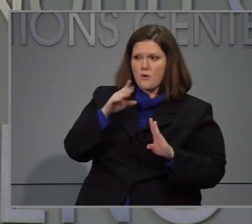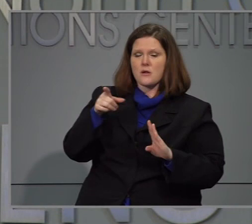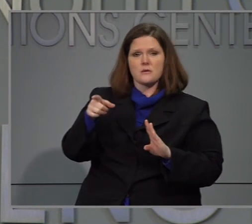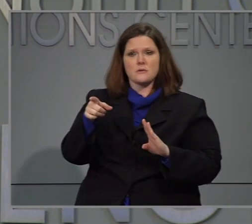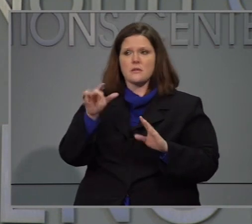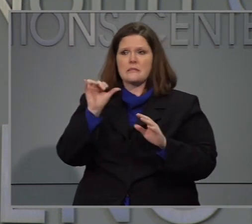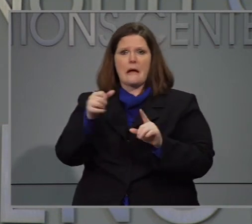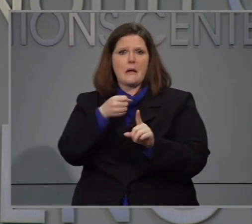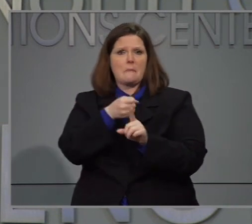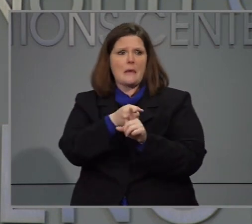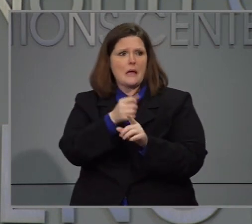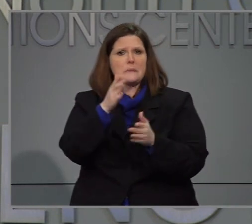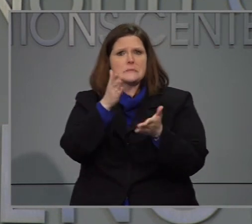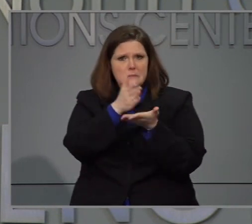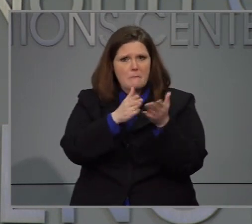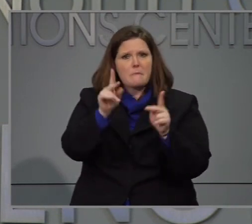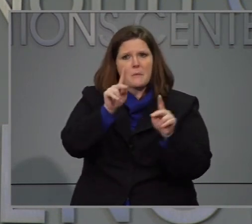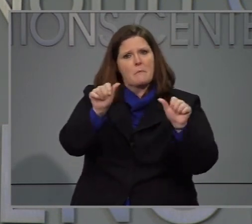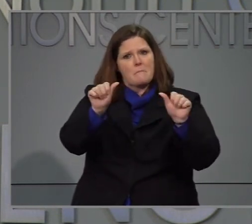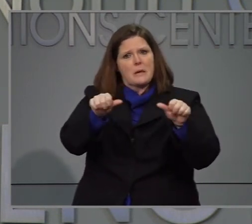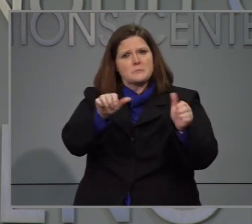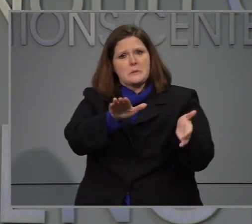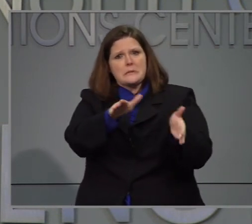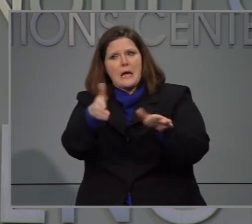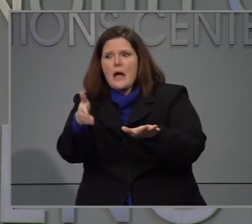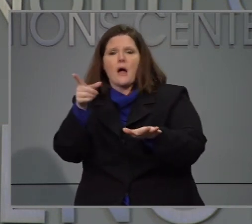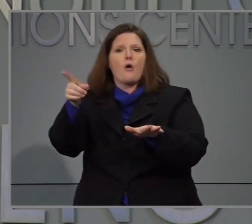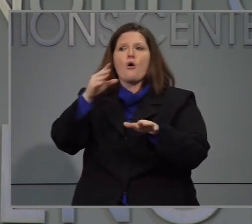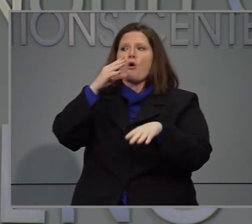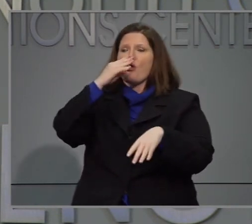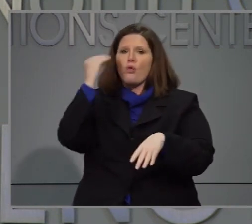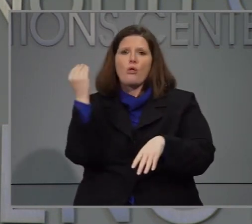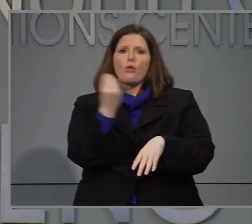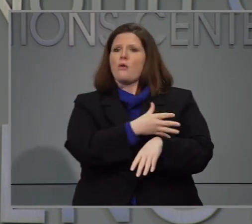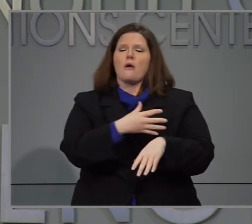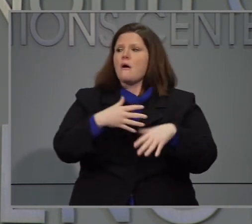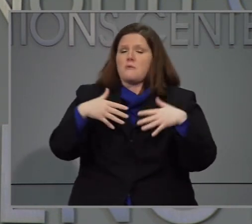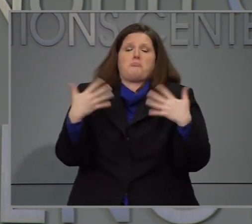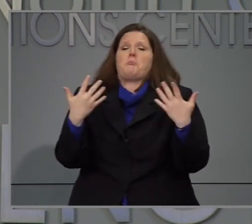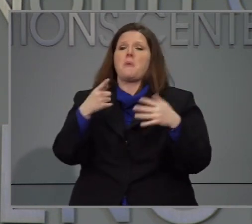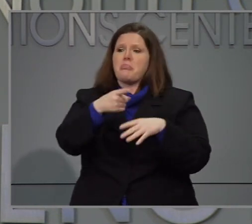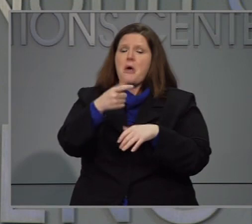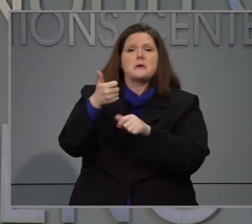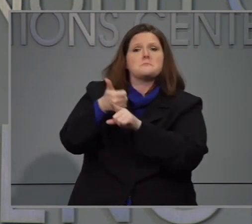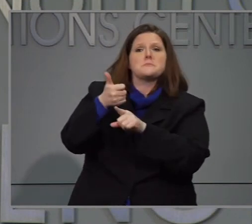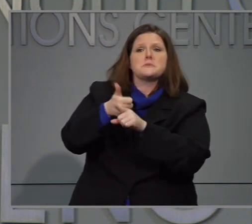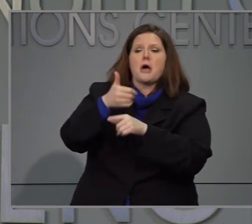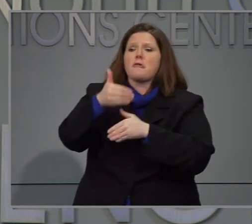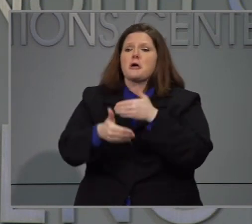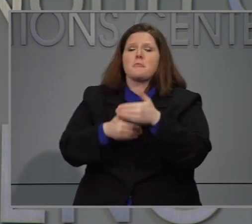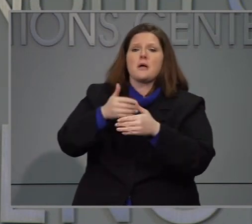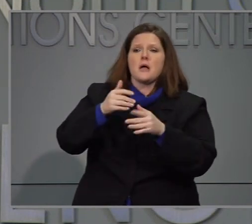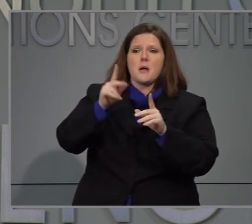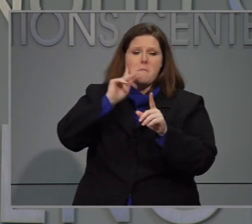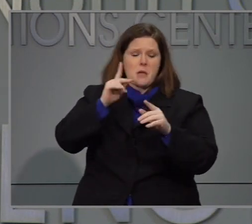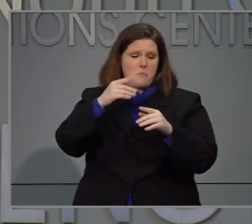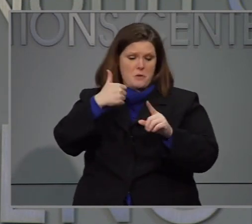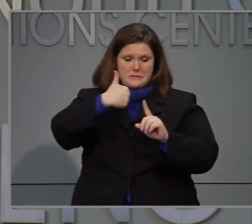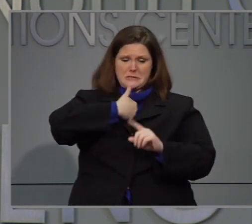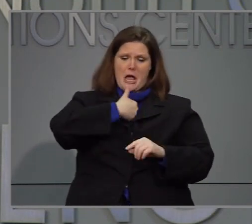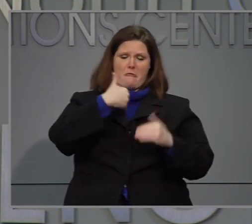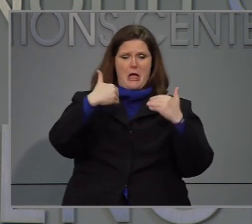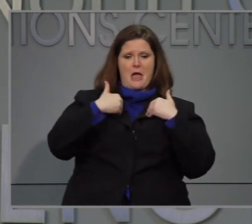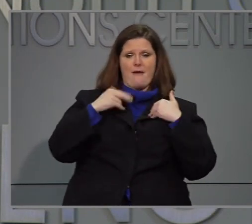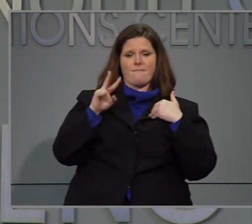una situación de vida o muerte. Cuando las personas transfieren el virus a otras personas y